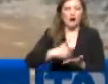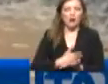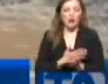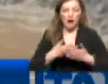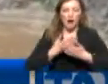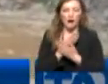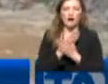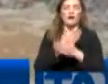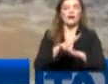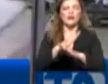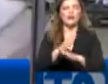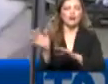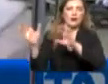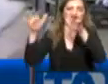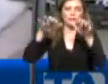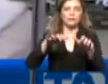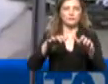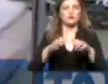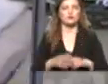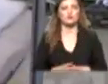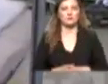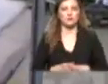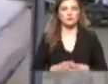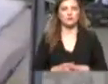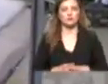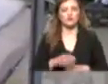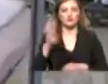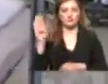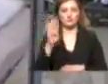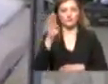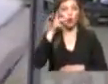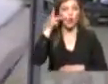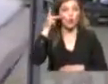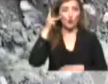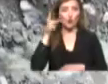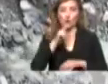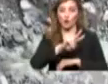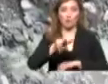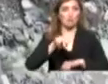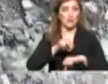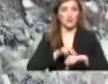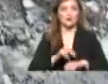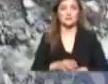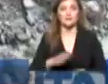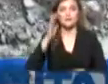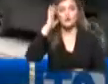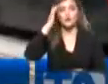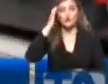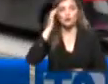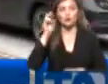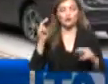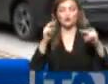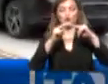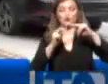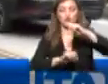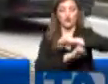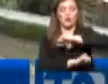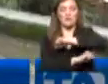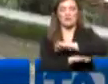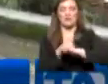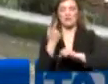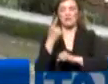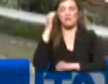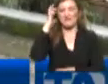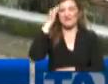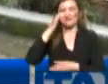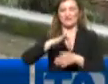los deslaves son constantes. El tránsito entre la vía Baños y Puyo es normal, pero sí preocupa las bases de este puente principal